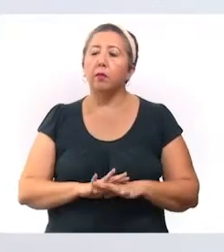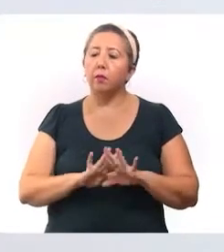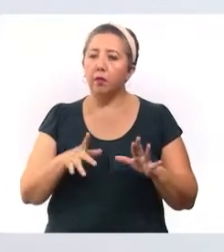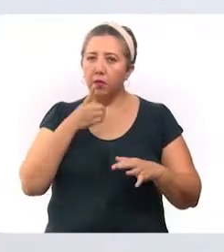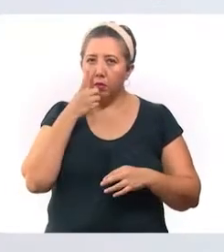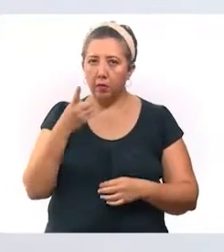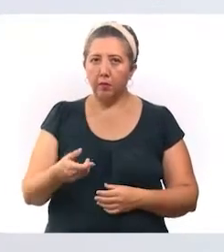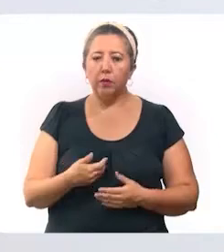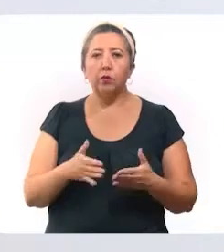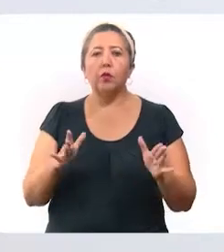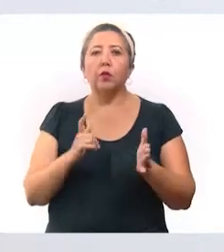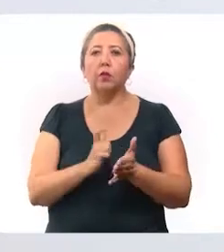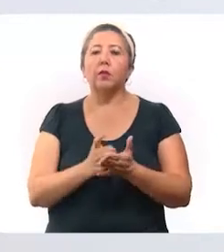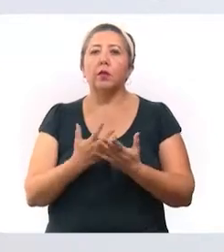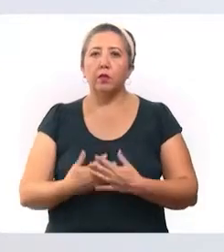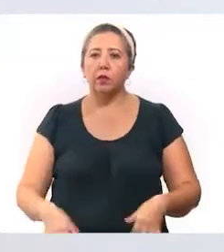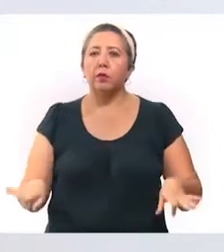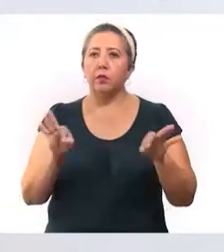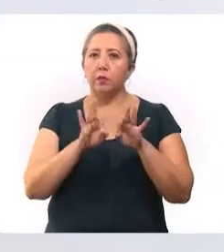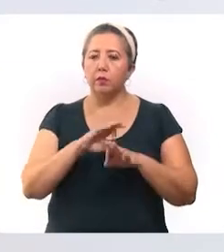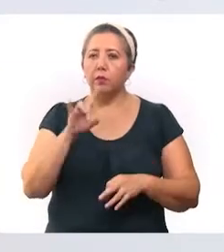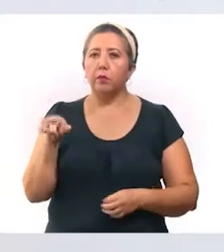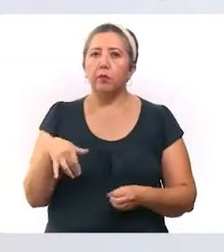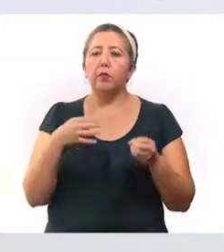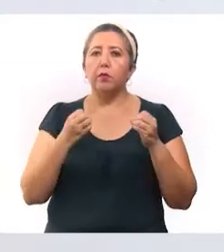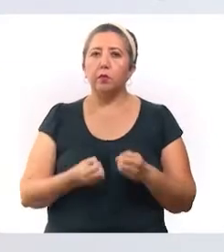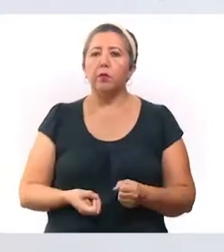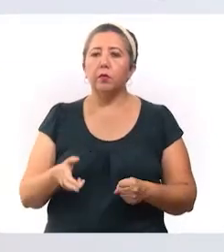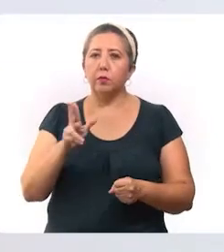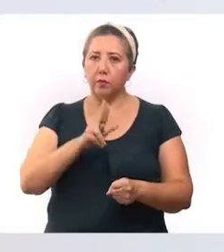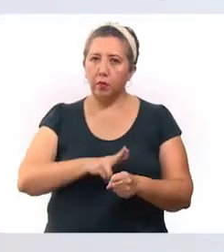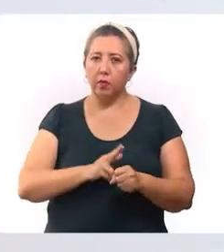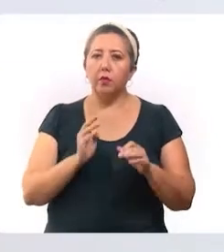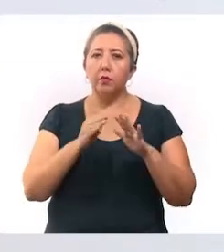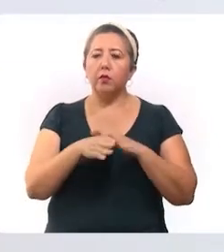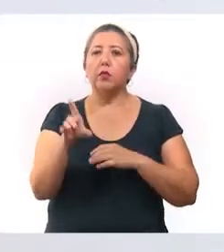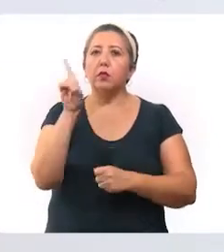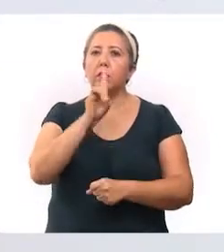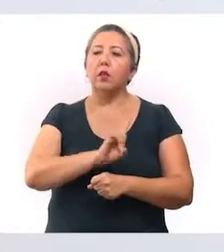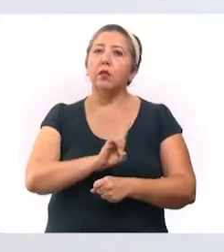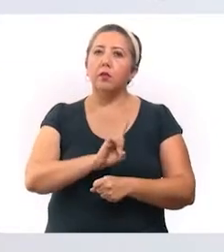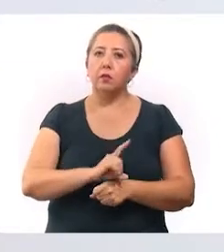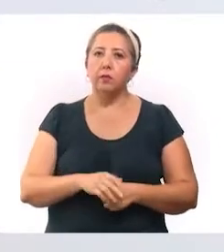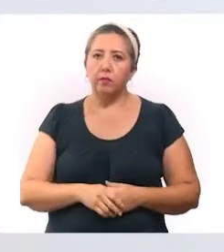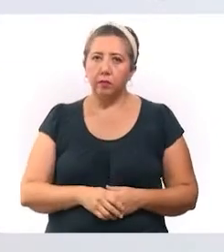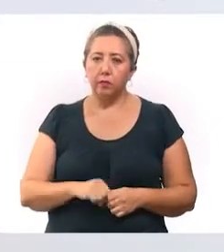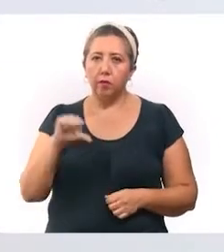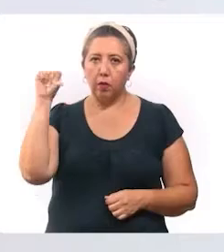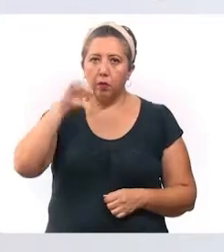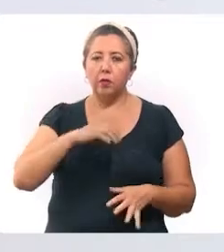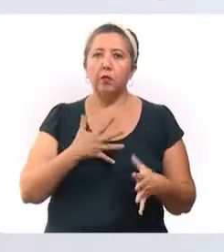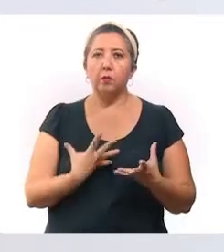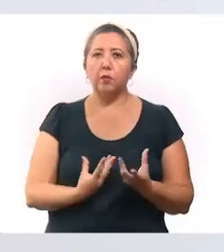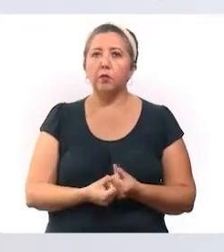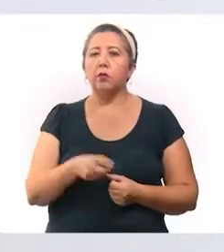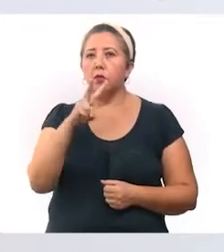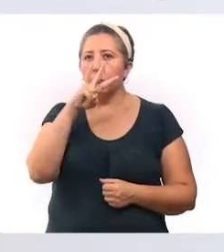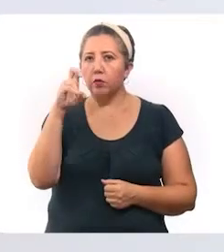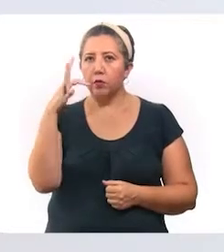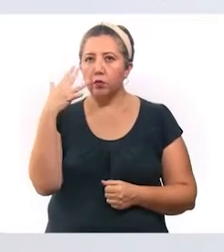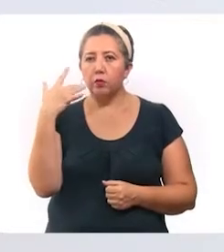Como se ha señalado, en la reapertura económica los datos más importantes son la ocupación hospitalaria y los ingresos diarios. El día de hoy